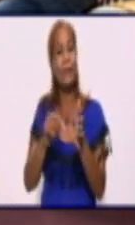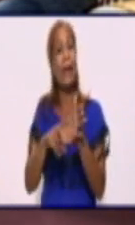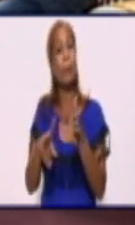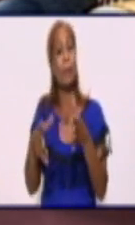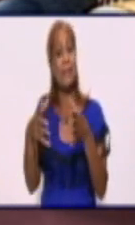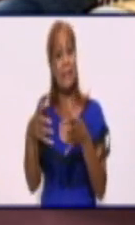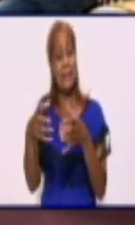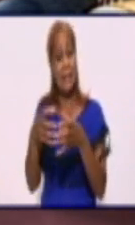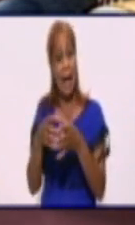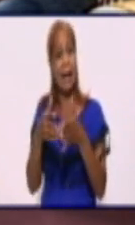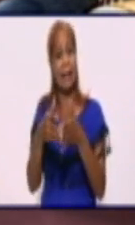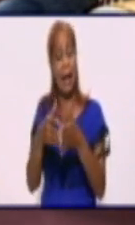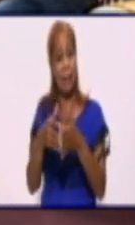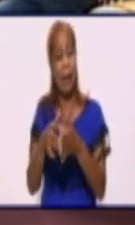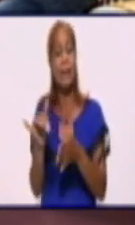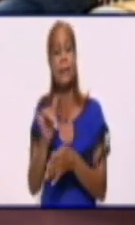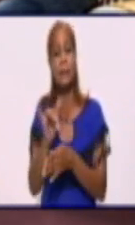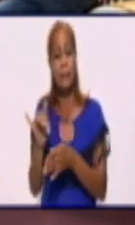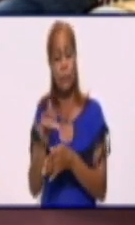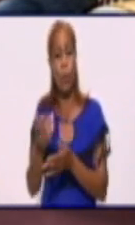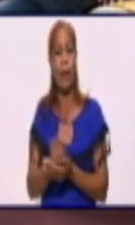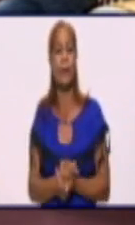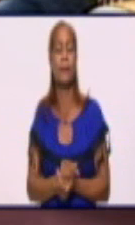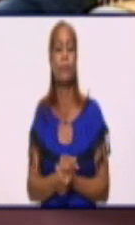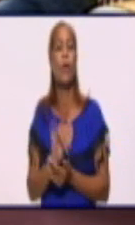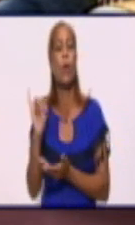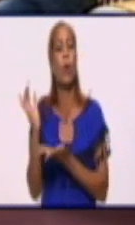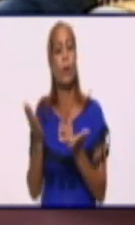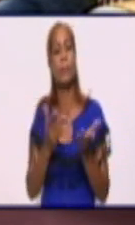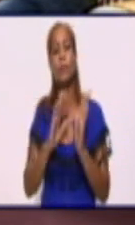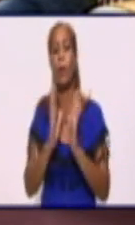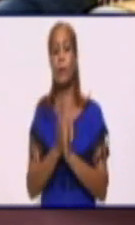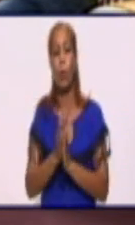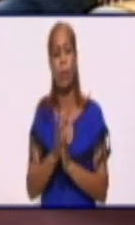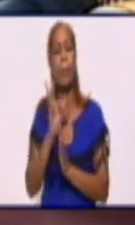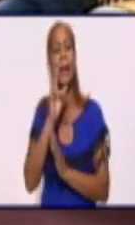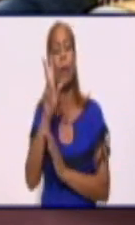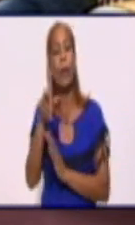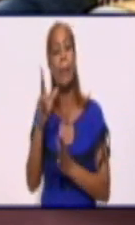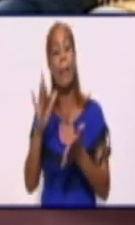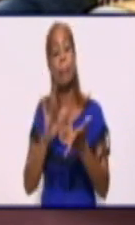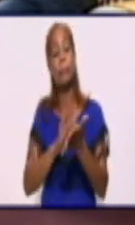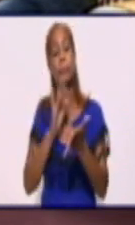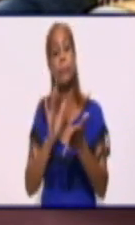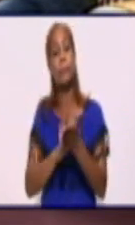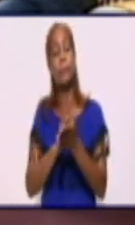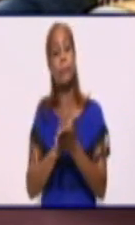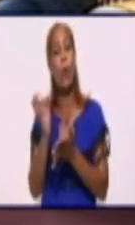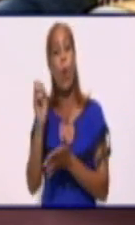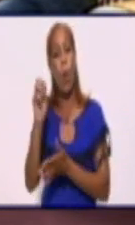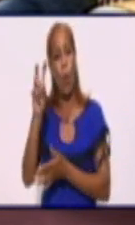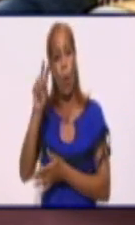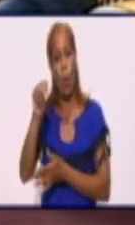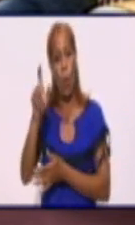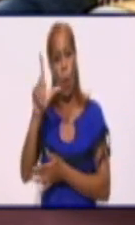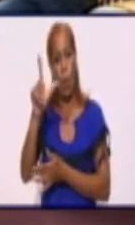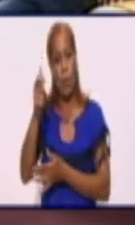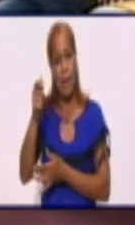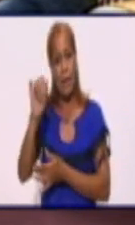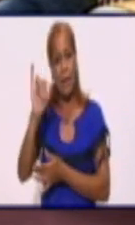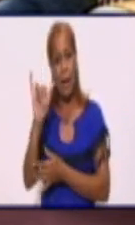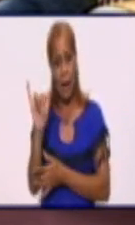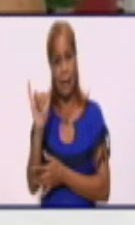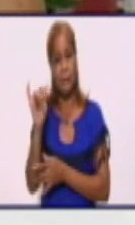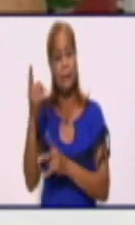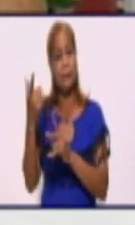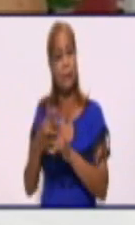que los invito a todos los televidentes que lo sigan a través de la página oficial de Artes Escénicas, Video Crisol, y también por todos los sitios. Y